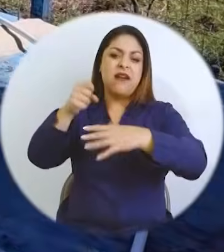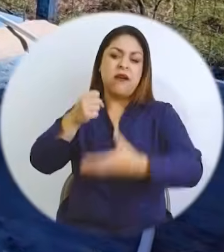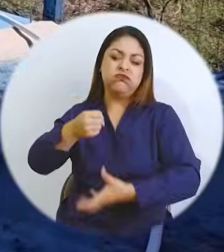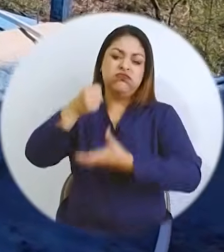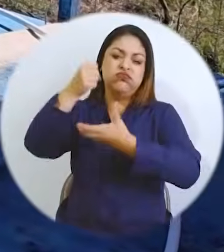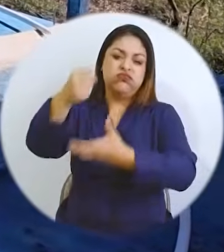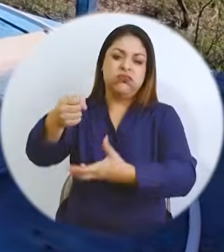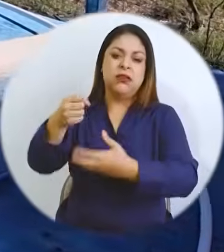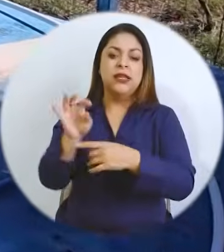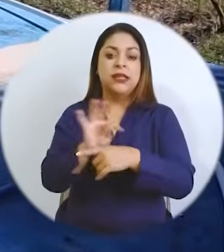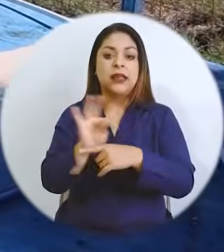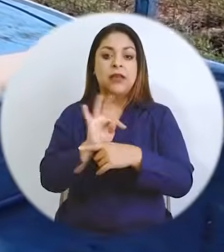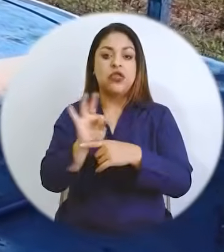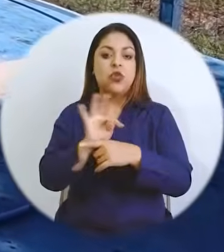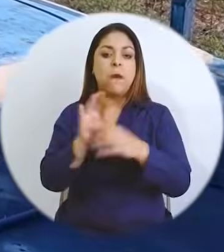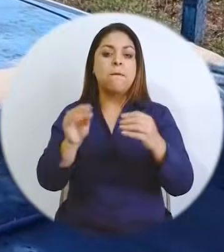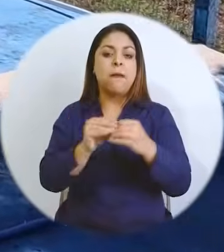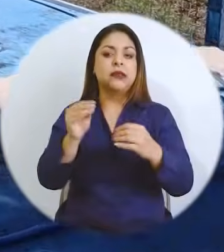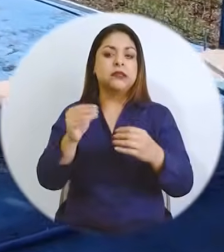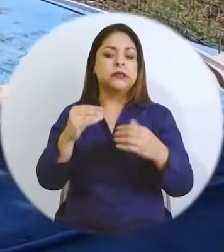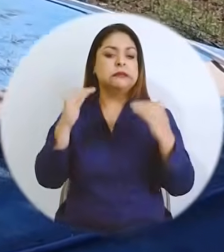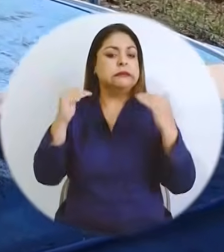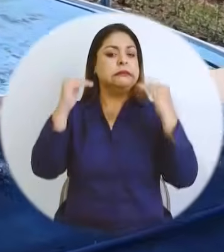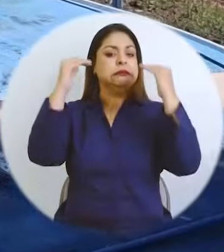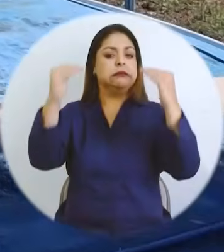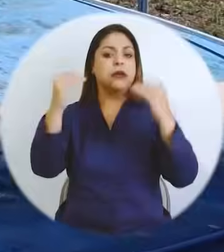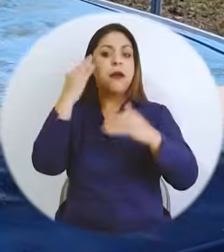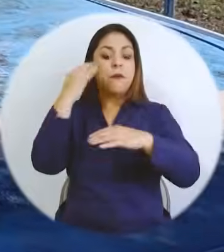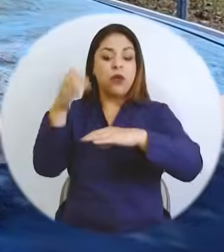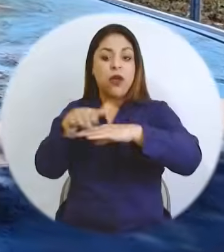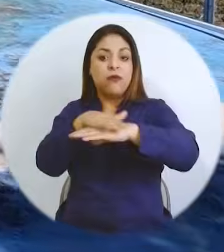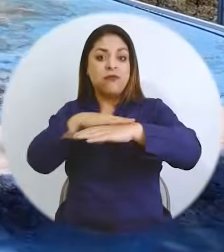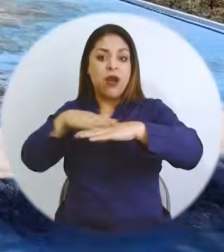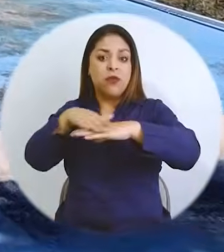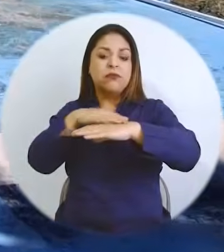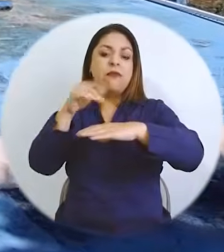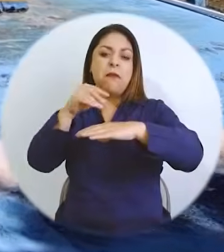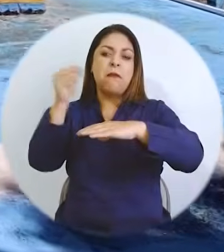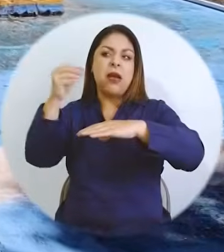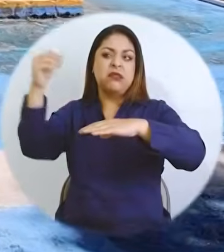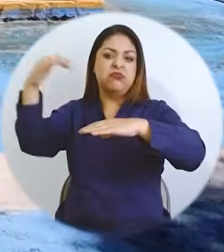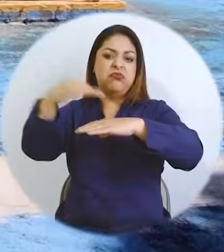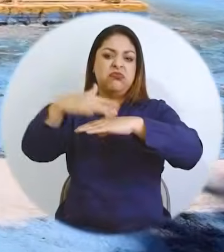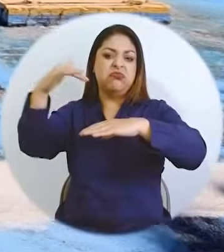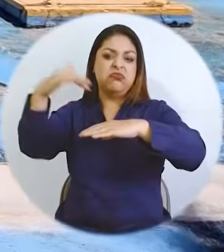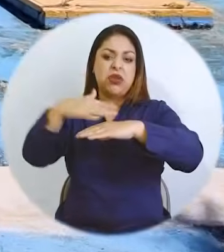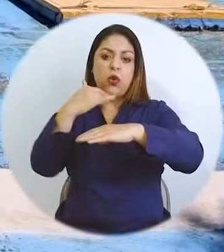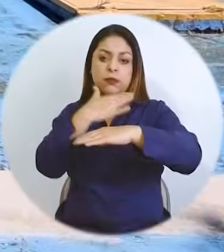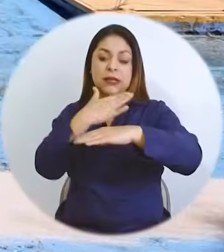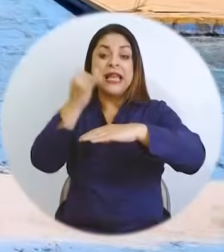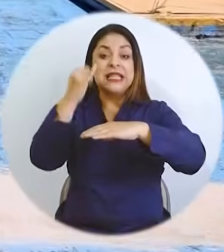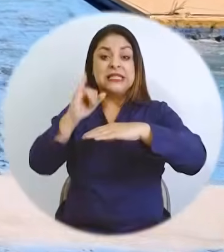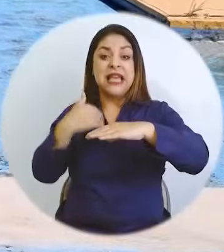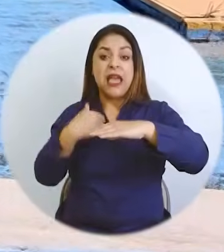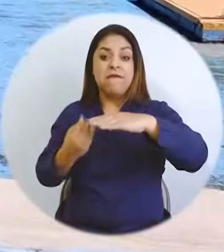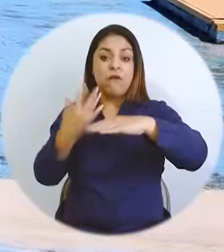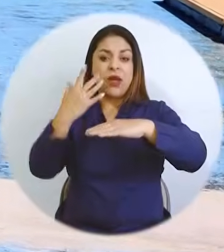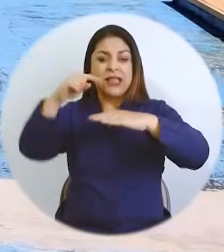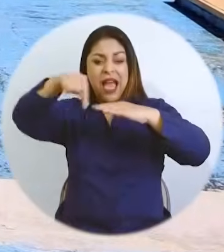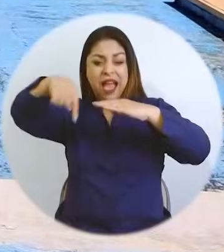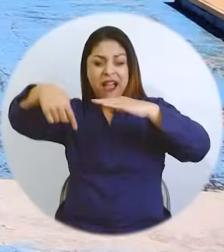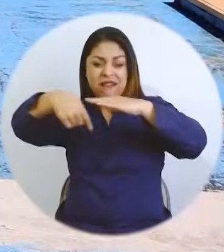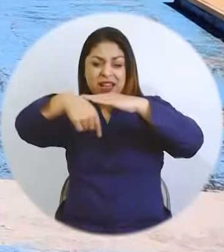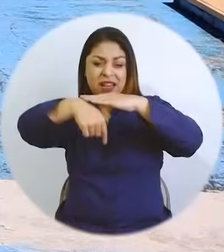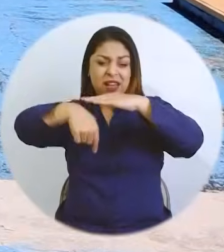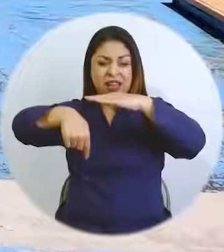poco más sofisticados, porque el agua está más vulnerable a ciertos elementos de contaminación. Cuando las fuentes son subterráneas, dependiendo de